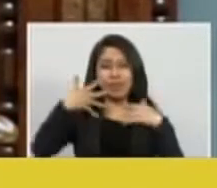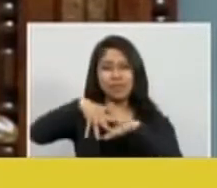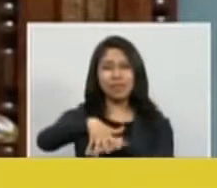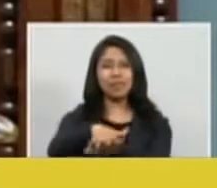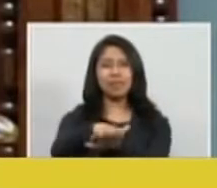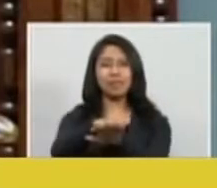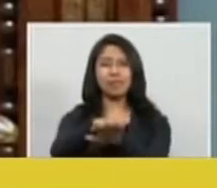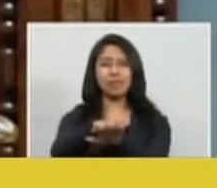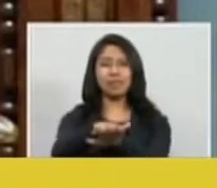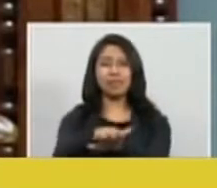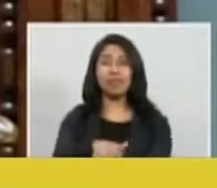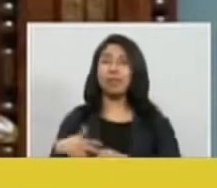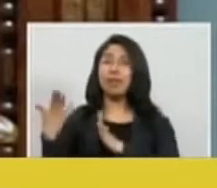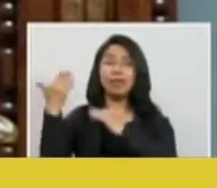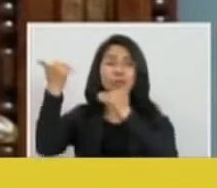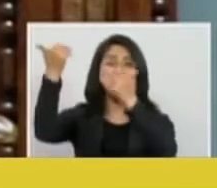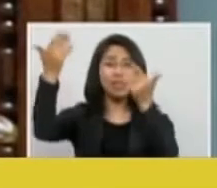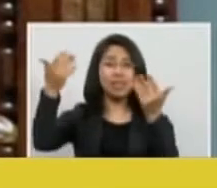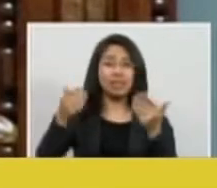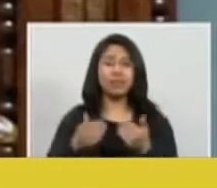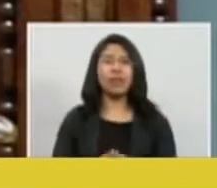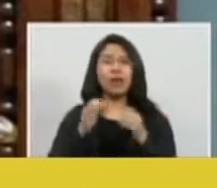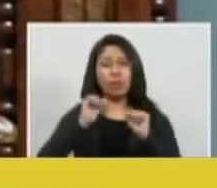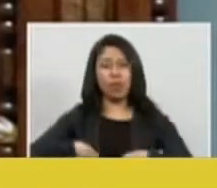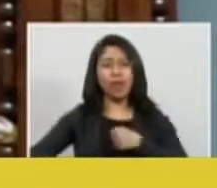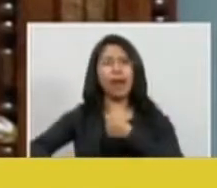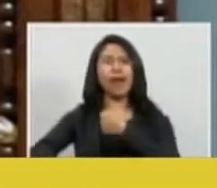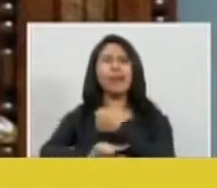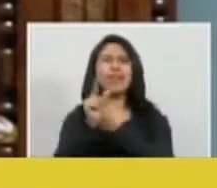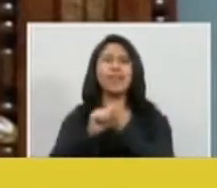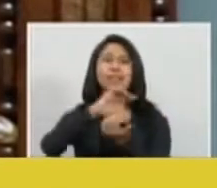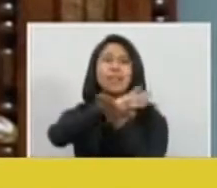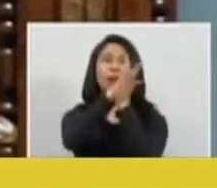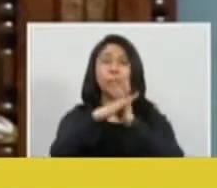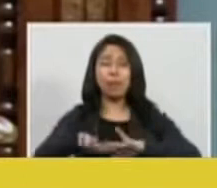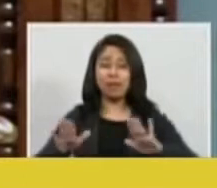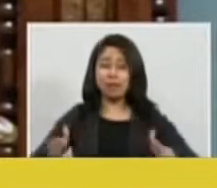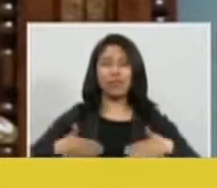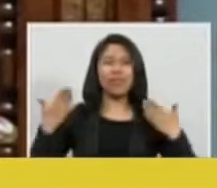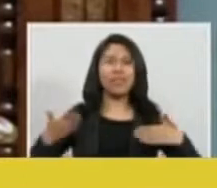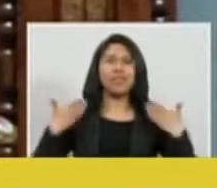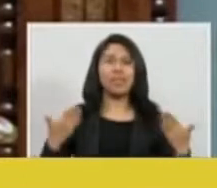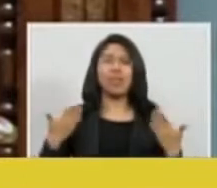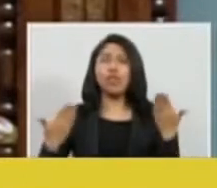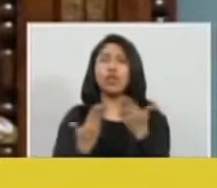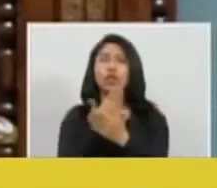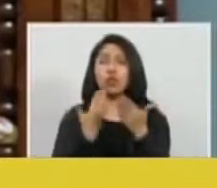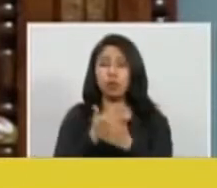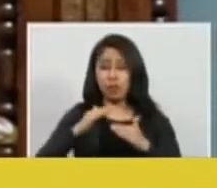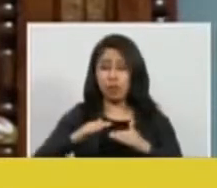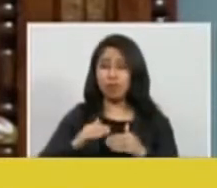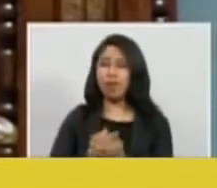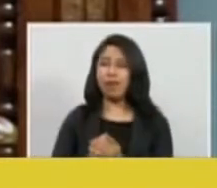integración, esperanza para garantizar la paz y la felicidad de las nuevas